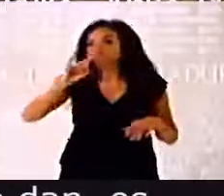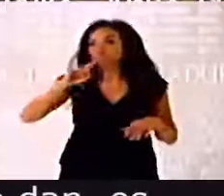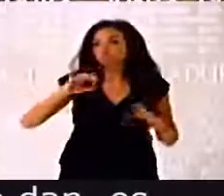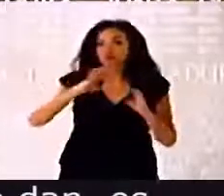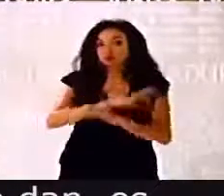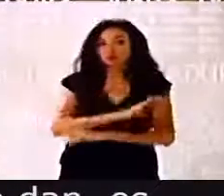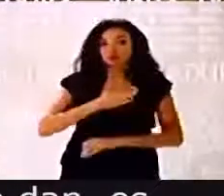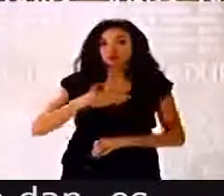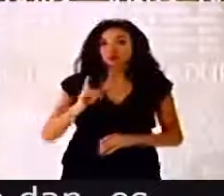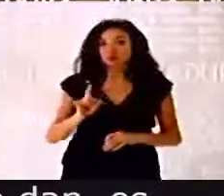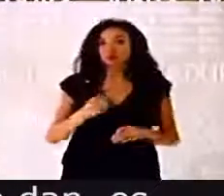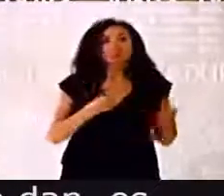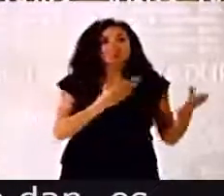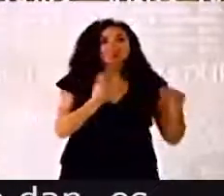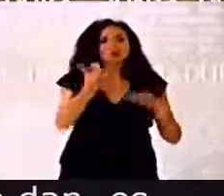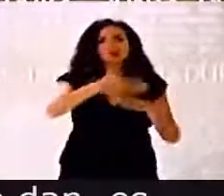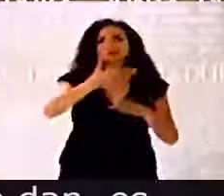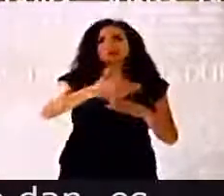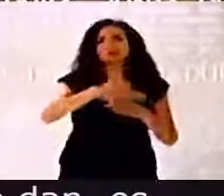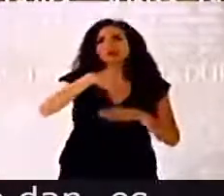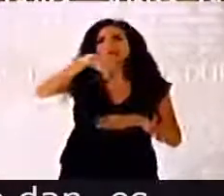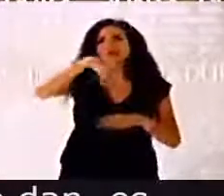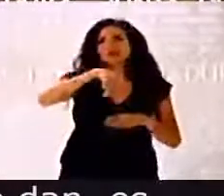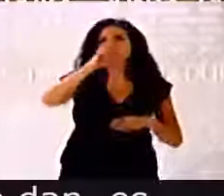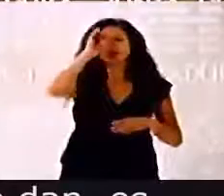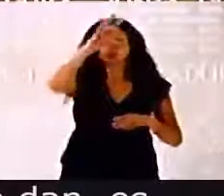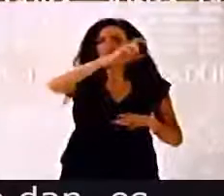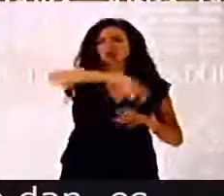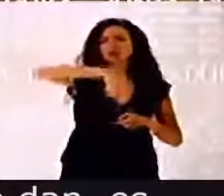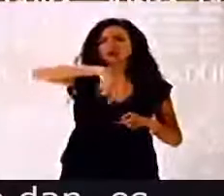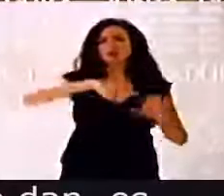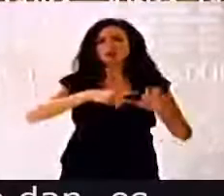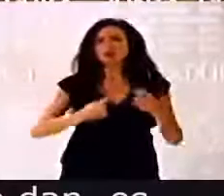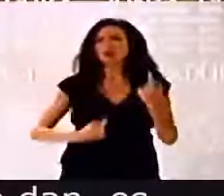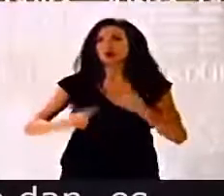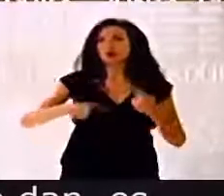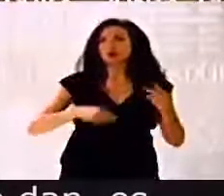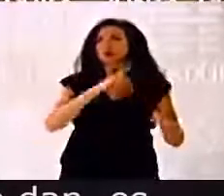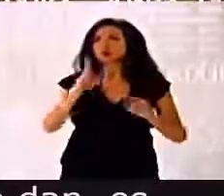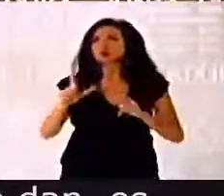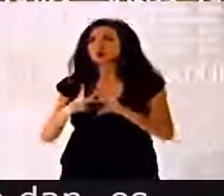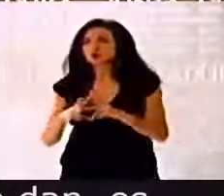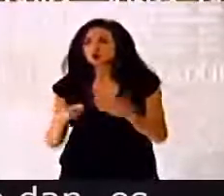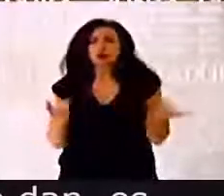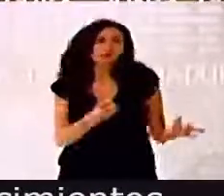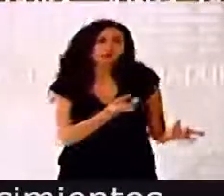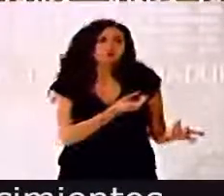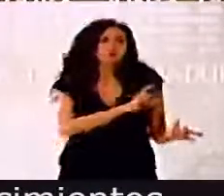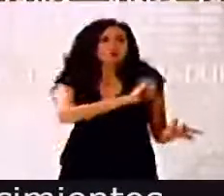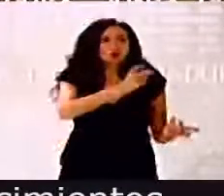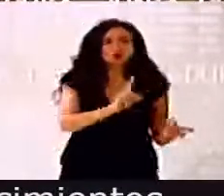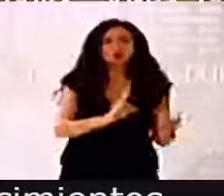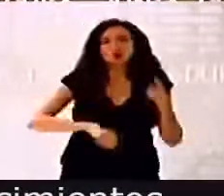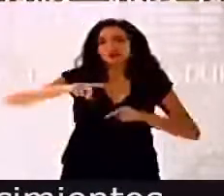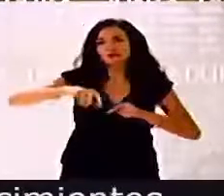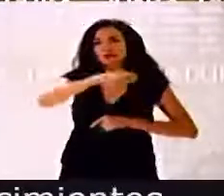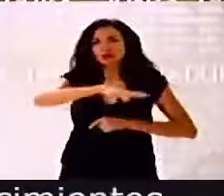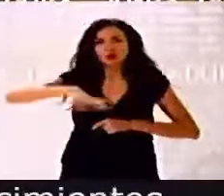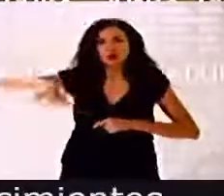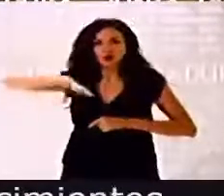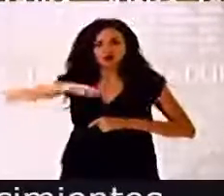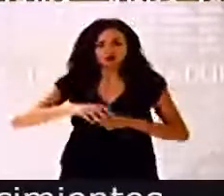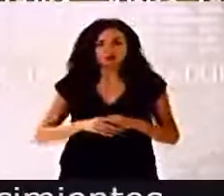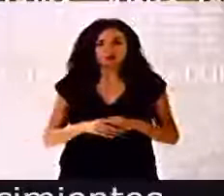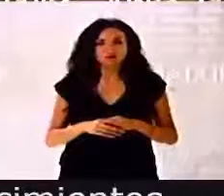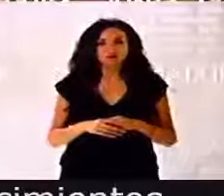un montón de yacimientos mineros en Extremadura, unos están teniendo contestación social, otros no, en función de la zona donde están situadas,